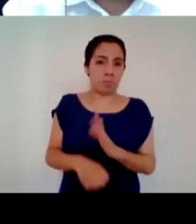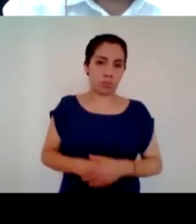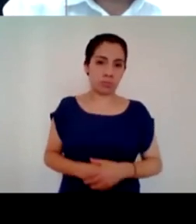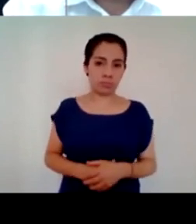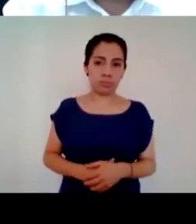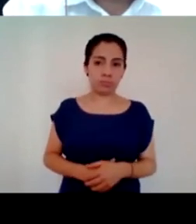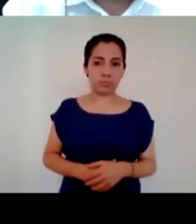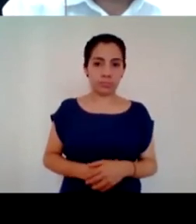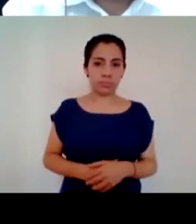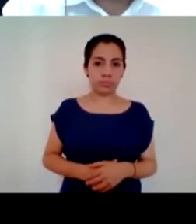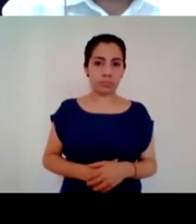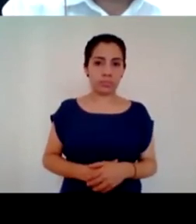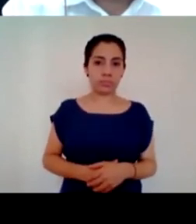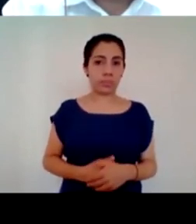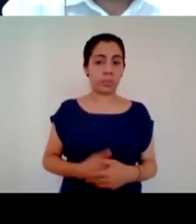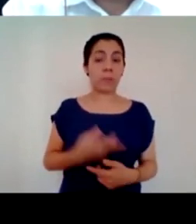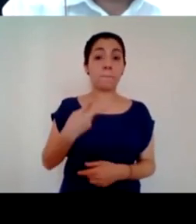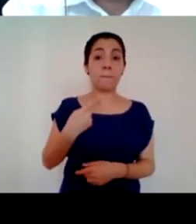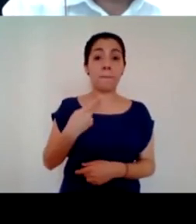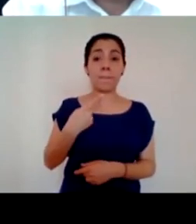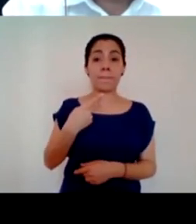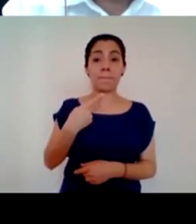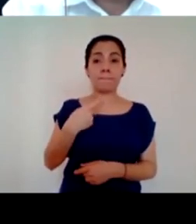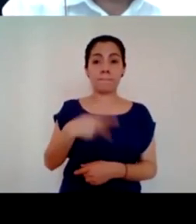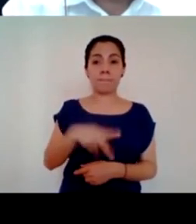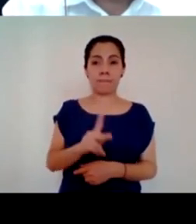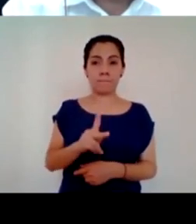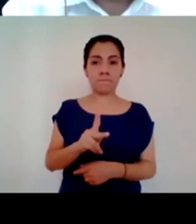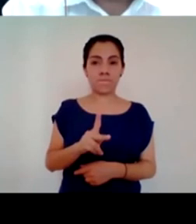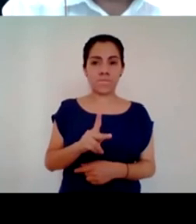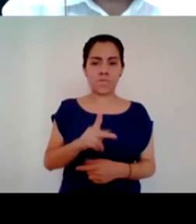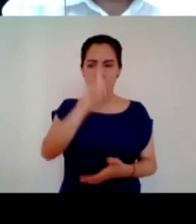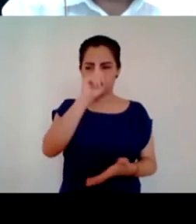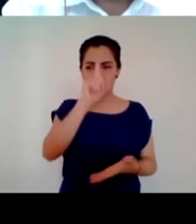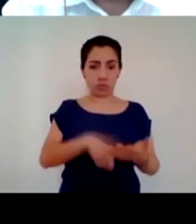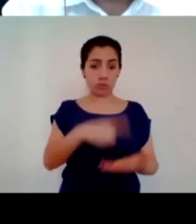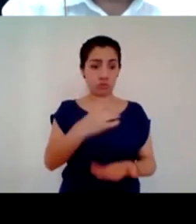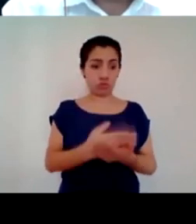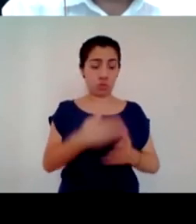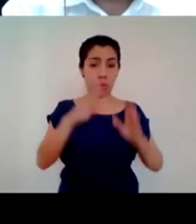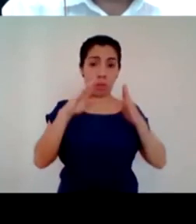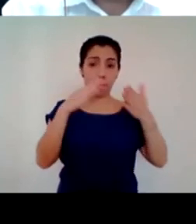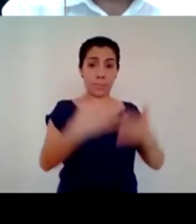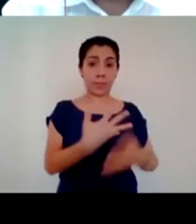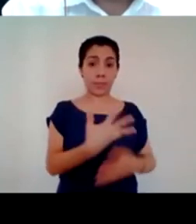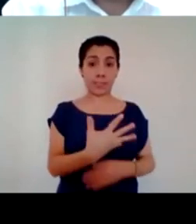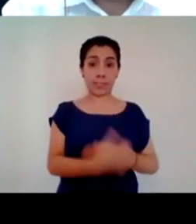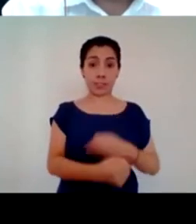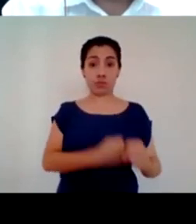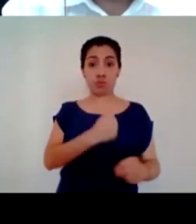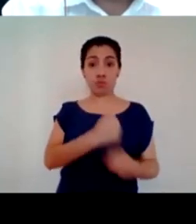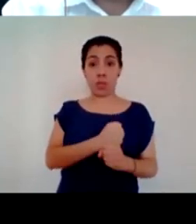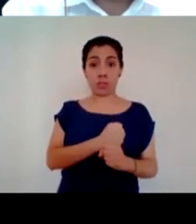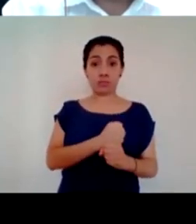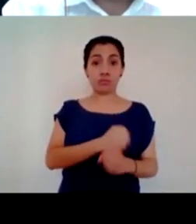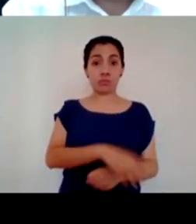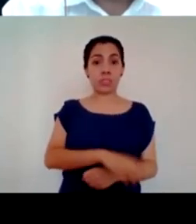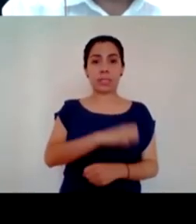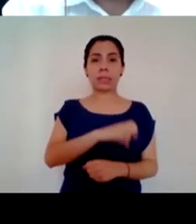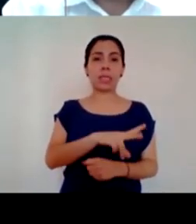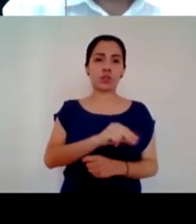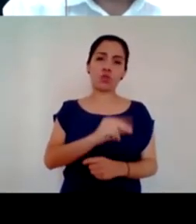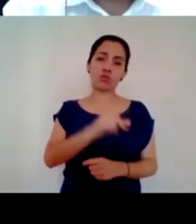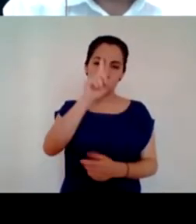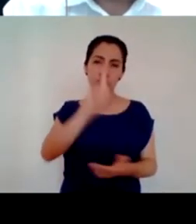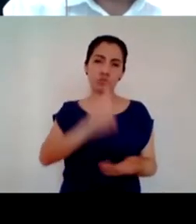el trabajo con el uso, y no me voy a ir nada más a 5 años, creo que esto es muy en general, y especialmente cuando hablamos de niños que consumen